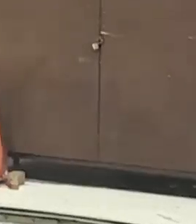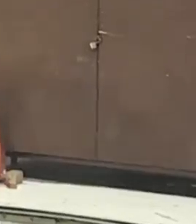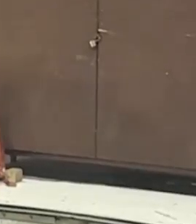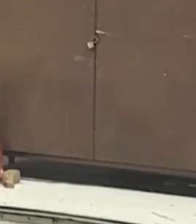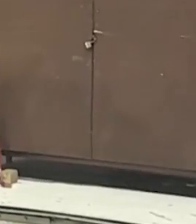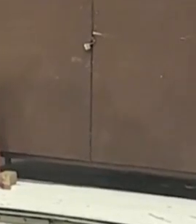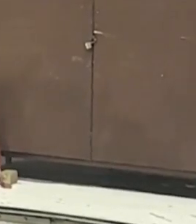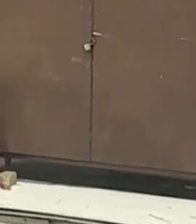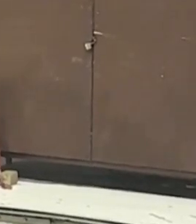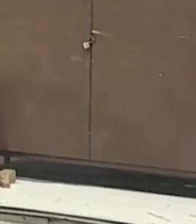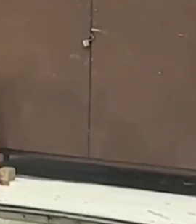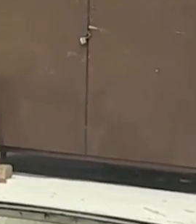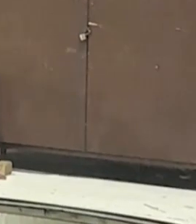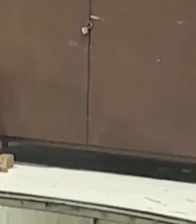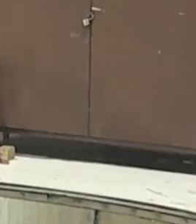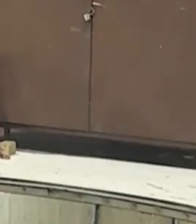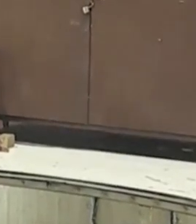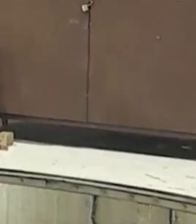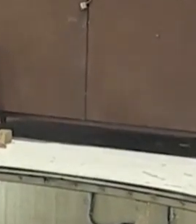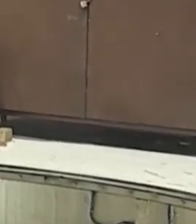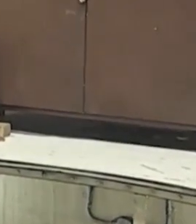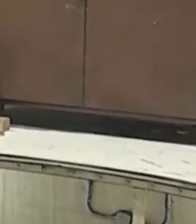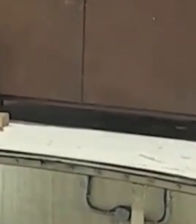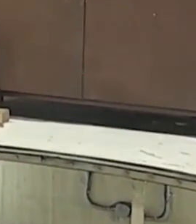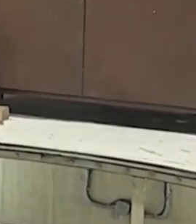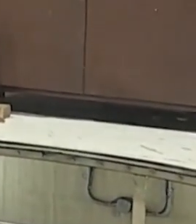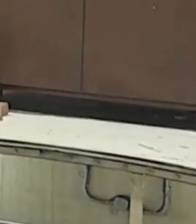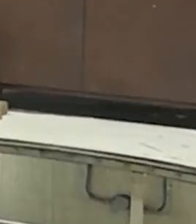El Fuerte, finalizada y en operación.